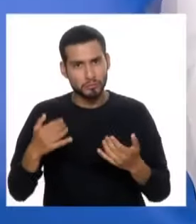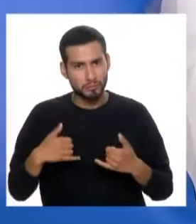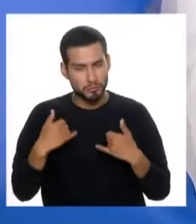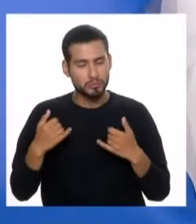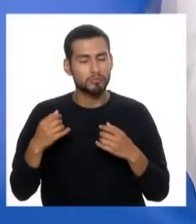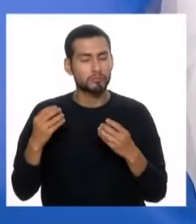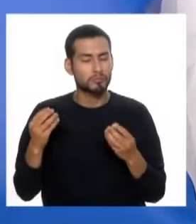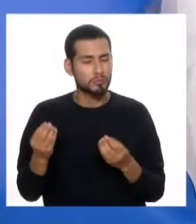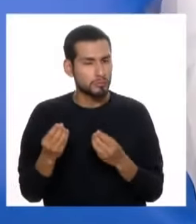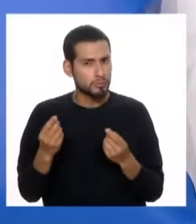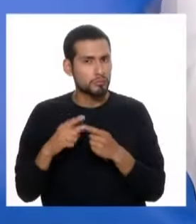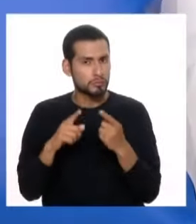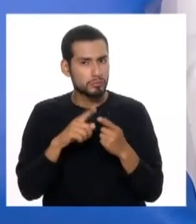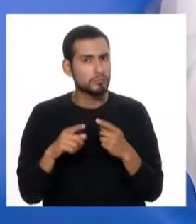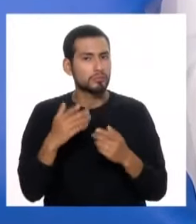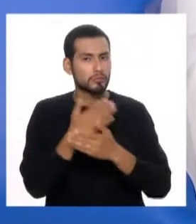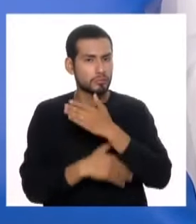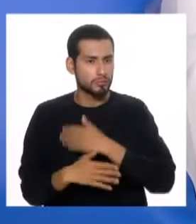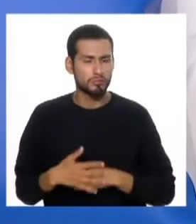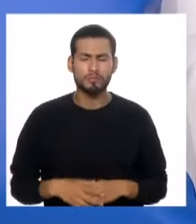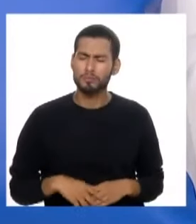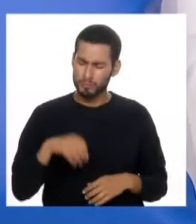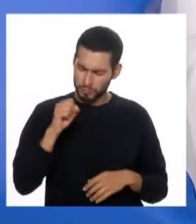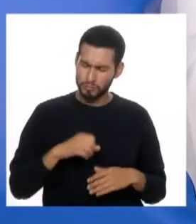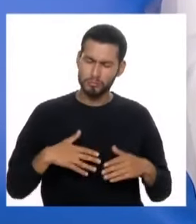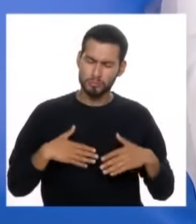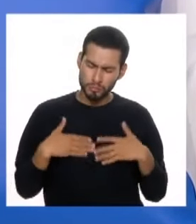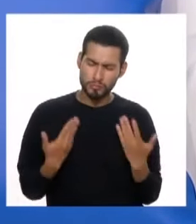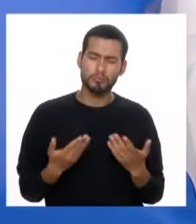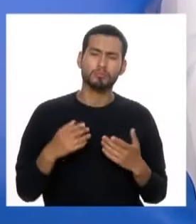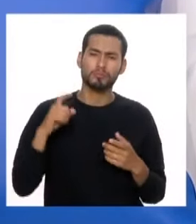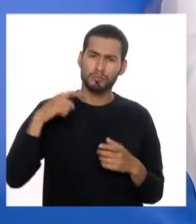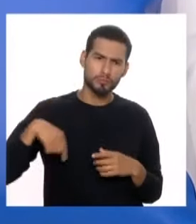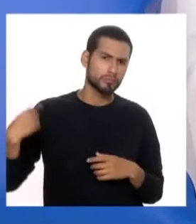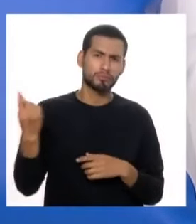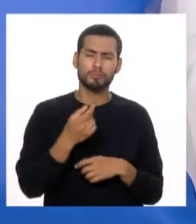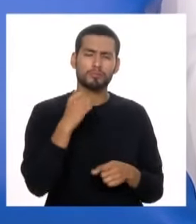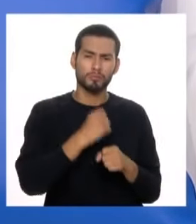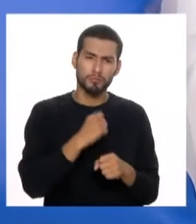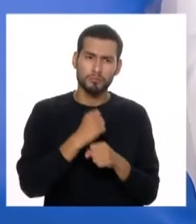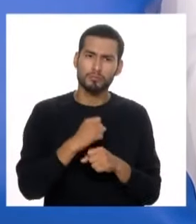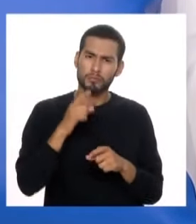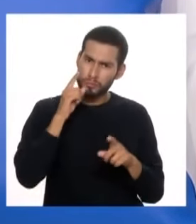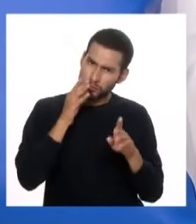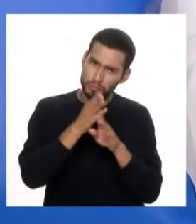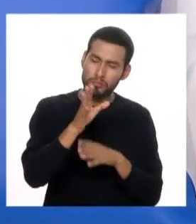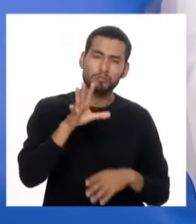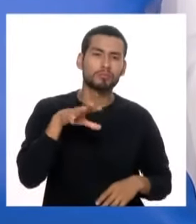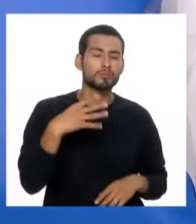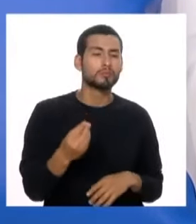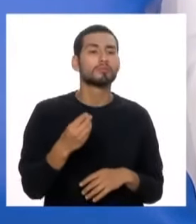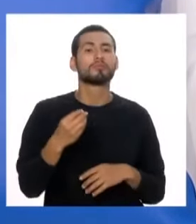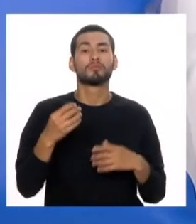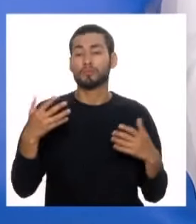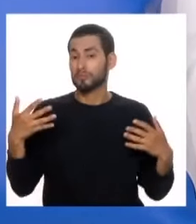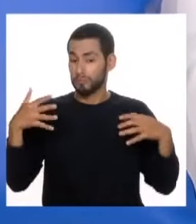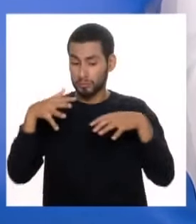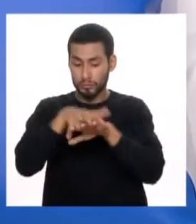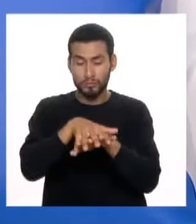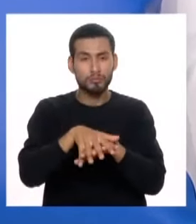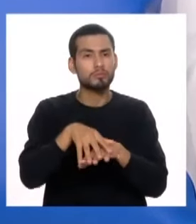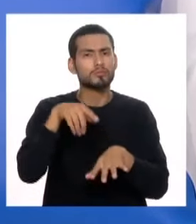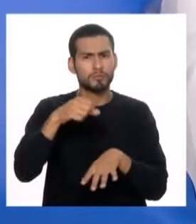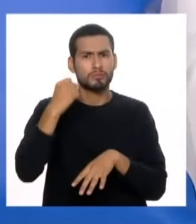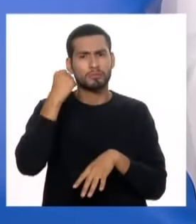se puede, sí podemos y debemos trabajar todos en esa línea porque la inclusión es